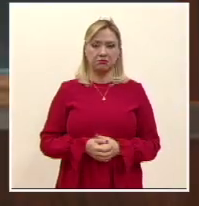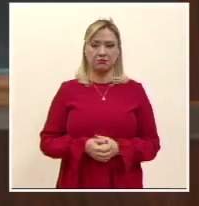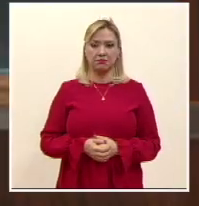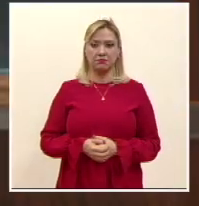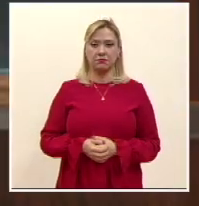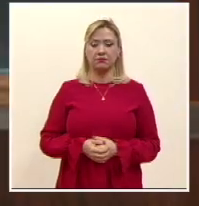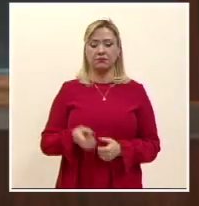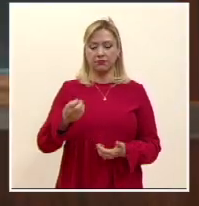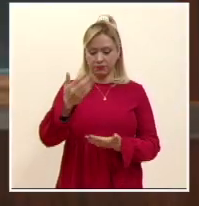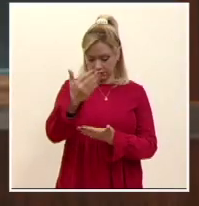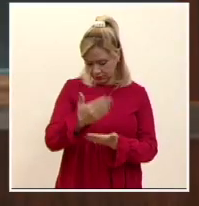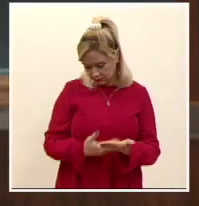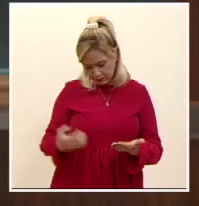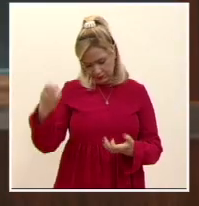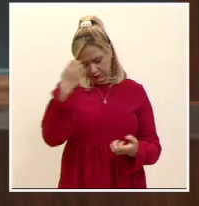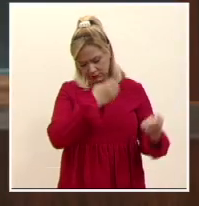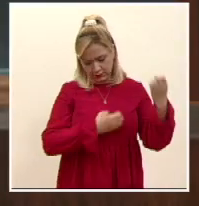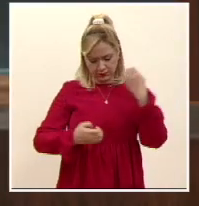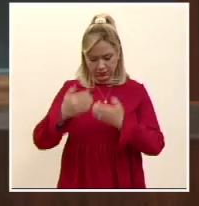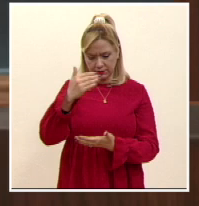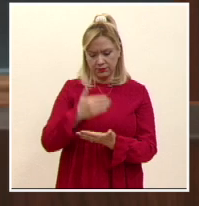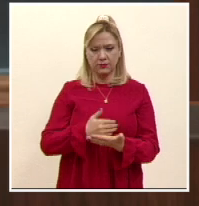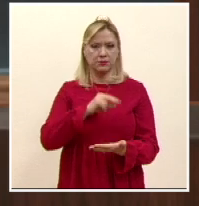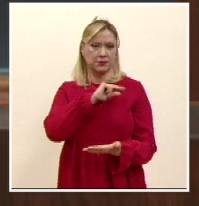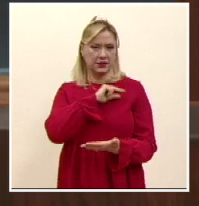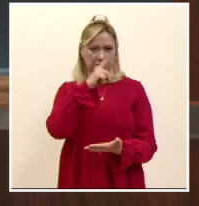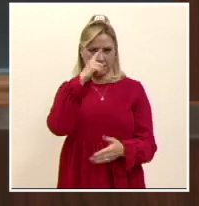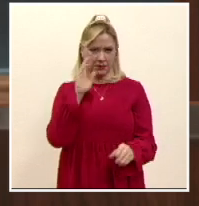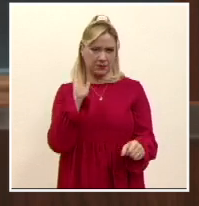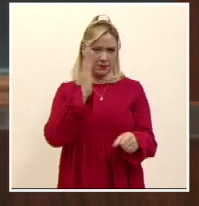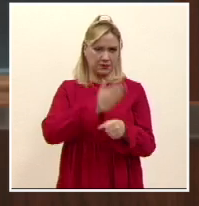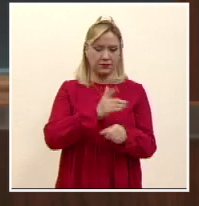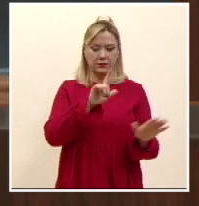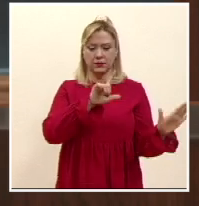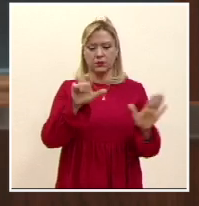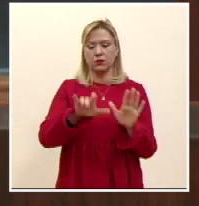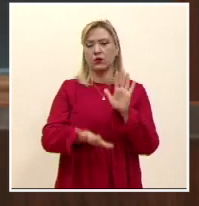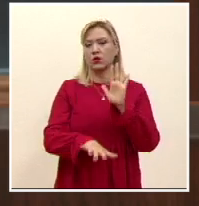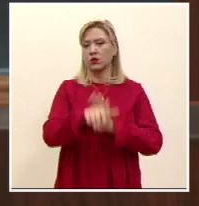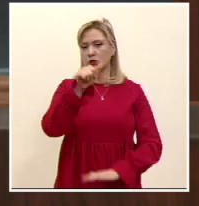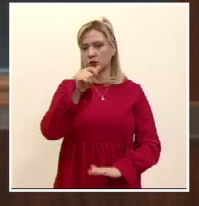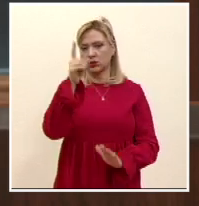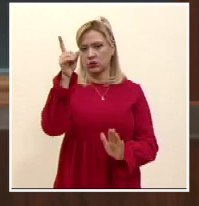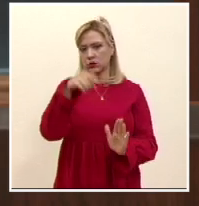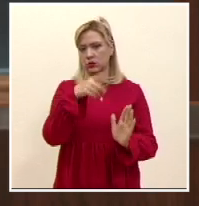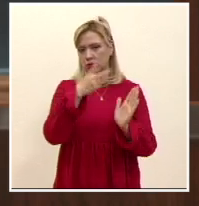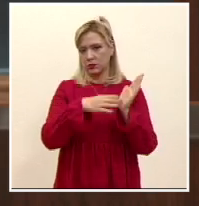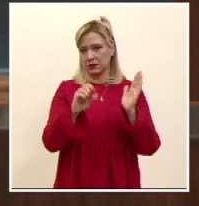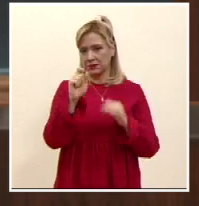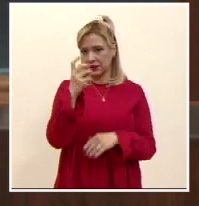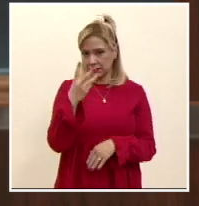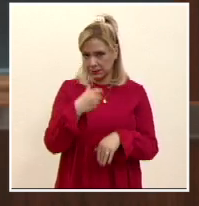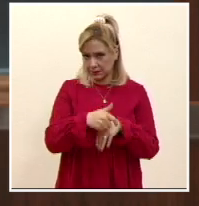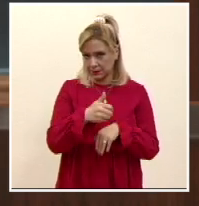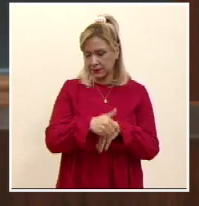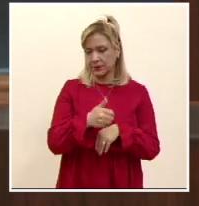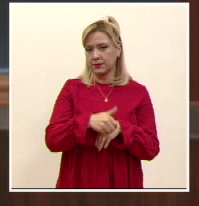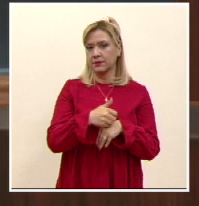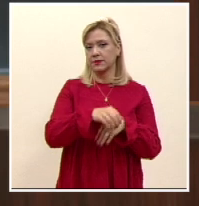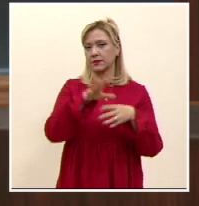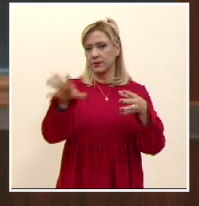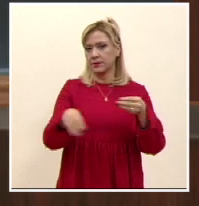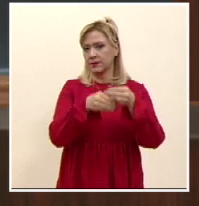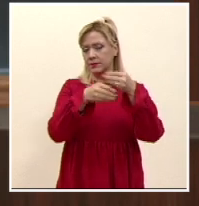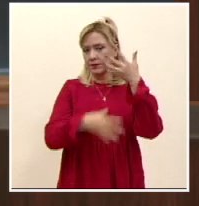En el recurso de revisión del procedimiento especial sancionador 711 de 2023 y sus